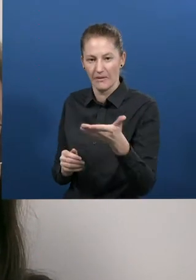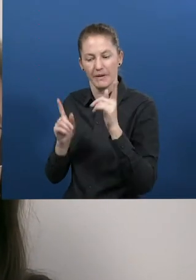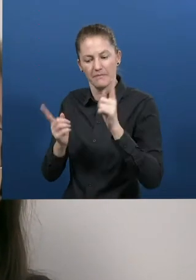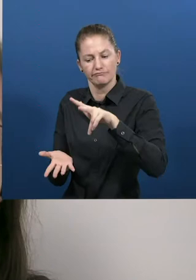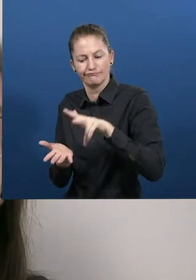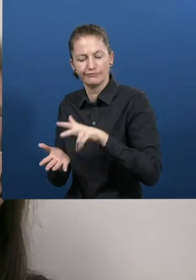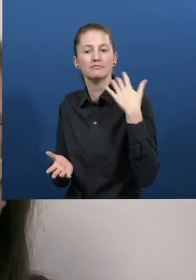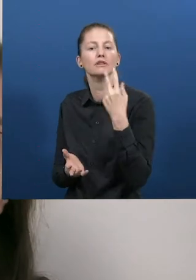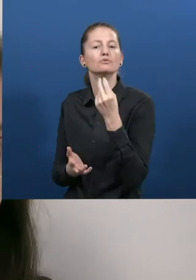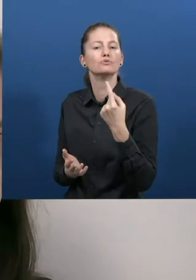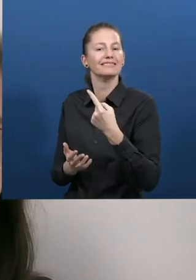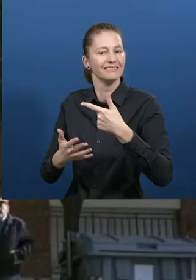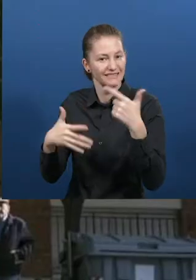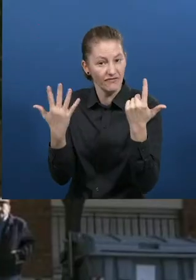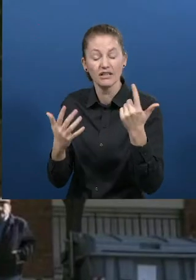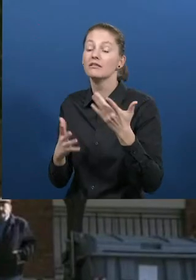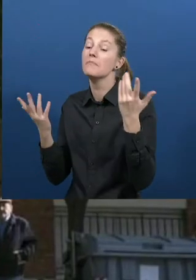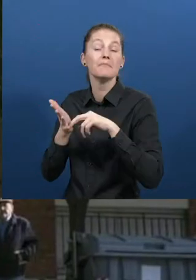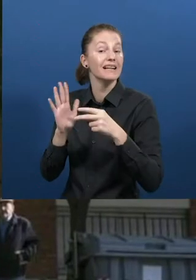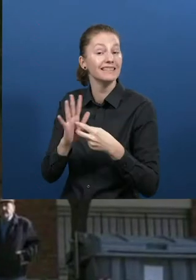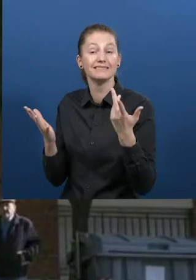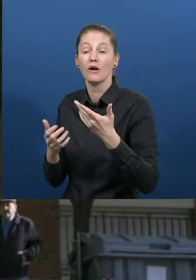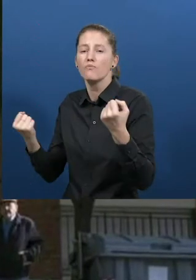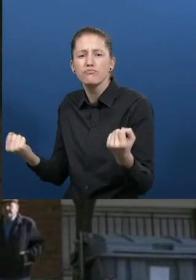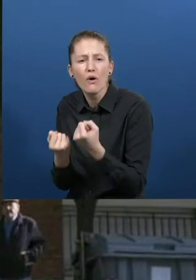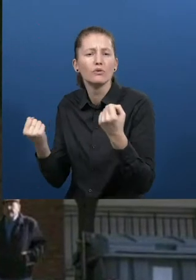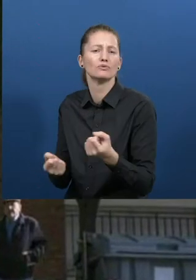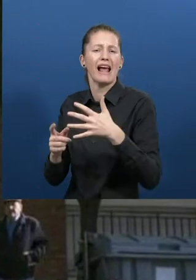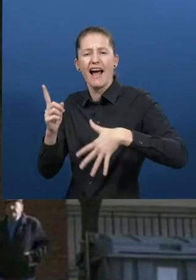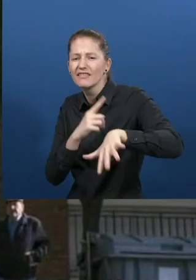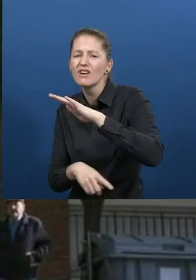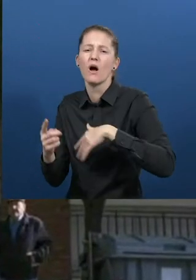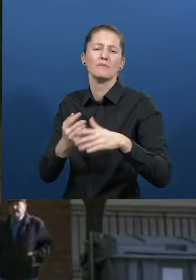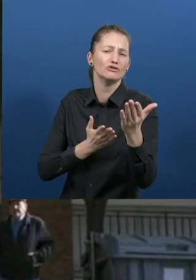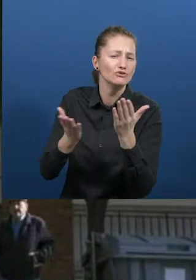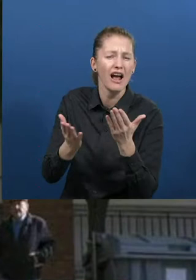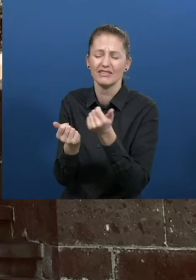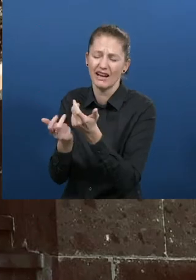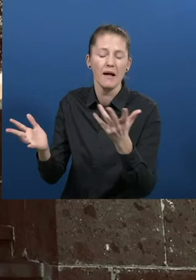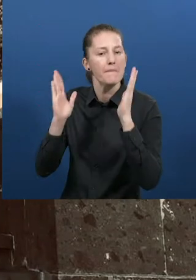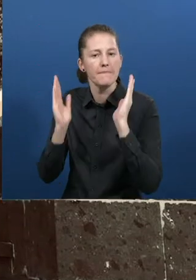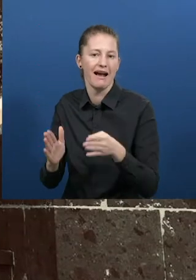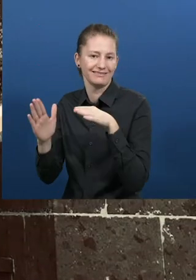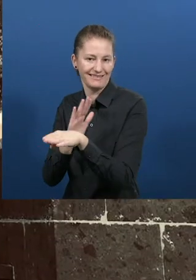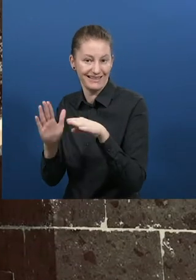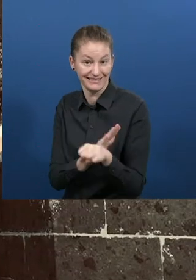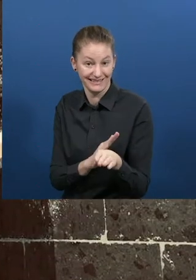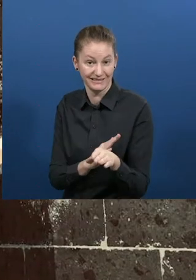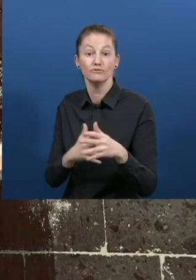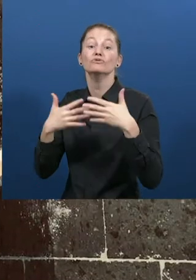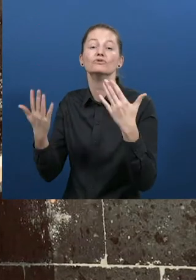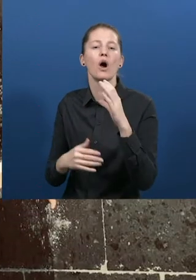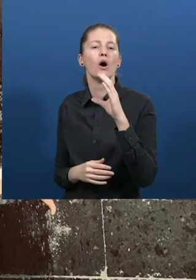bienes y servicios fueran accesibles. Ante este incumplimiento, desde COCEMF promovimos la creación de esta